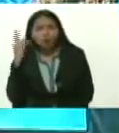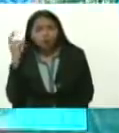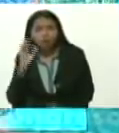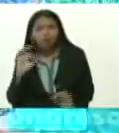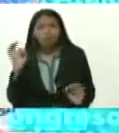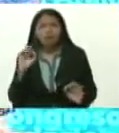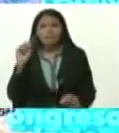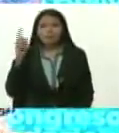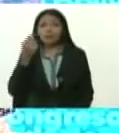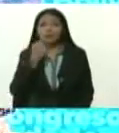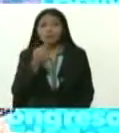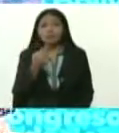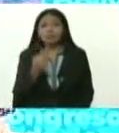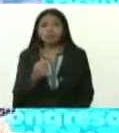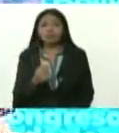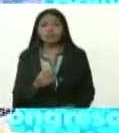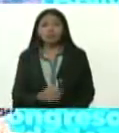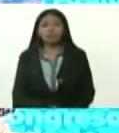Fue lo primero que dije.